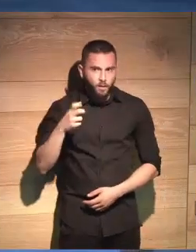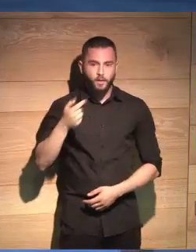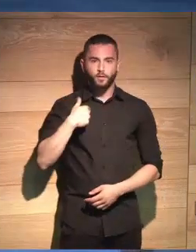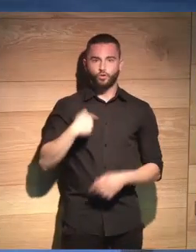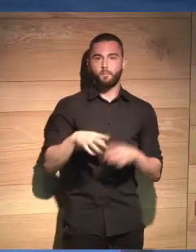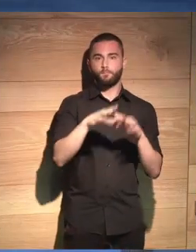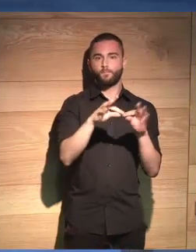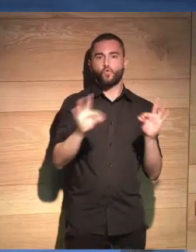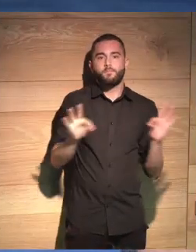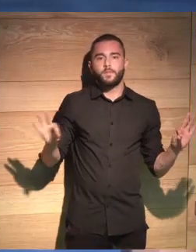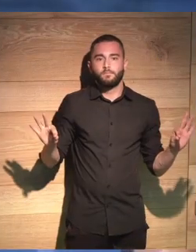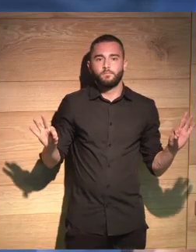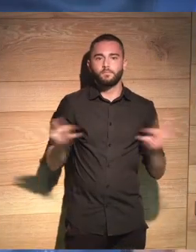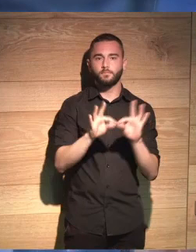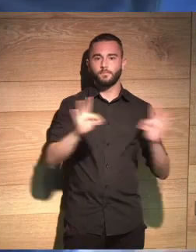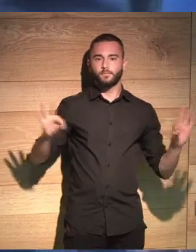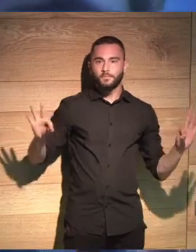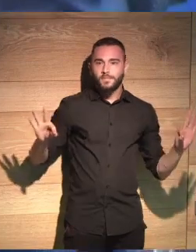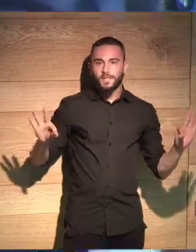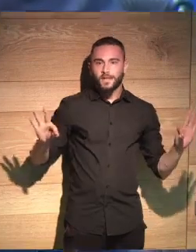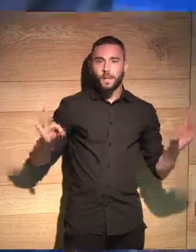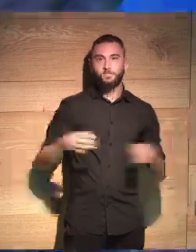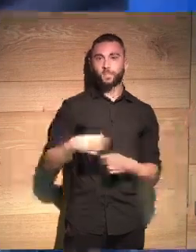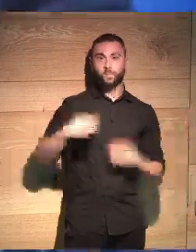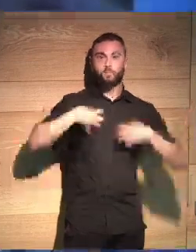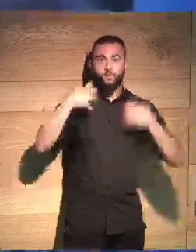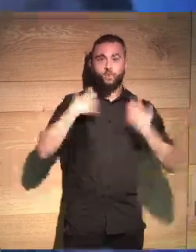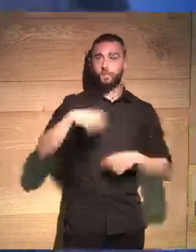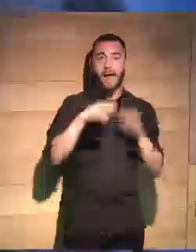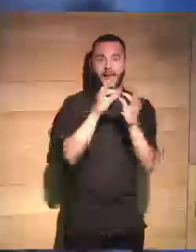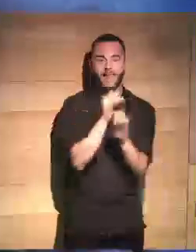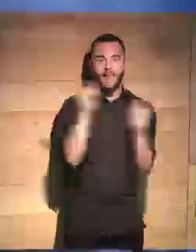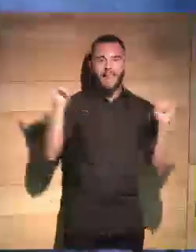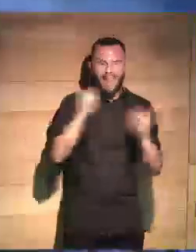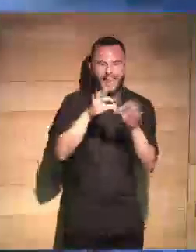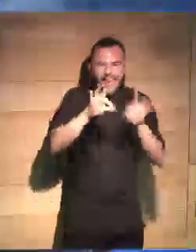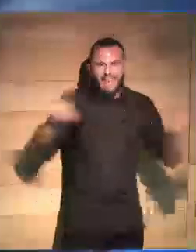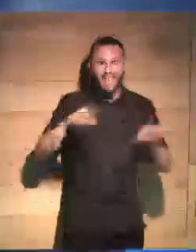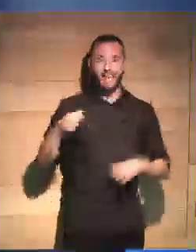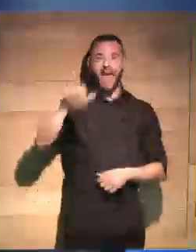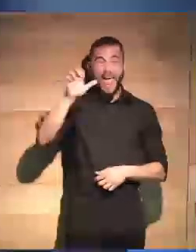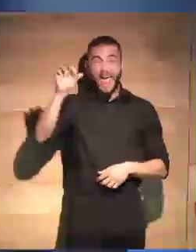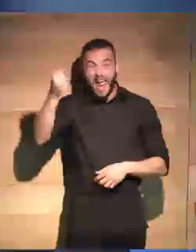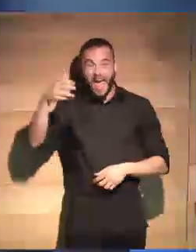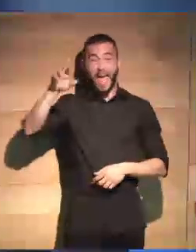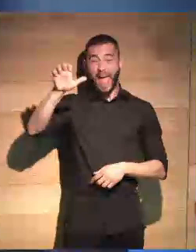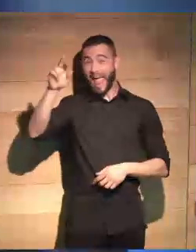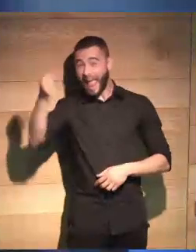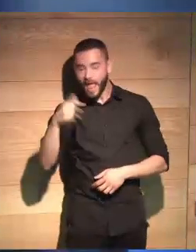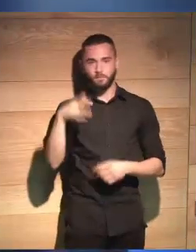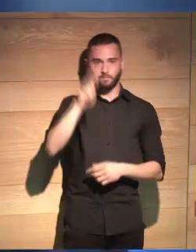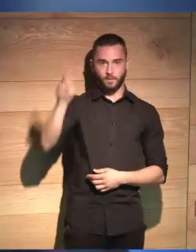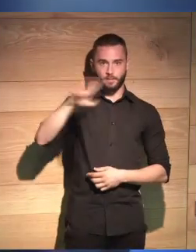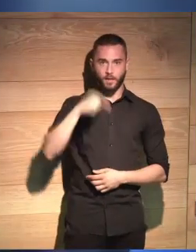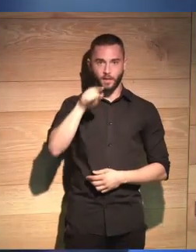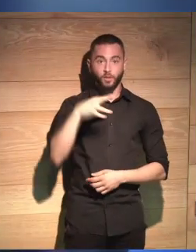pluma ligera y me devolvió era, era, era. Y tú miraste a tu alrededor y parecías medio confundida y dijiste en